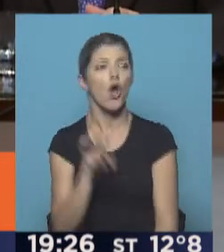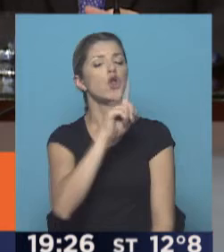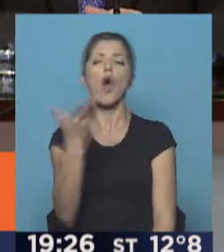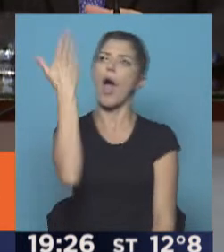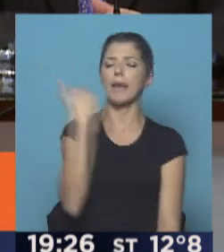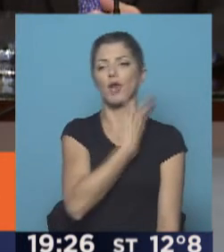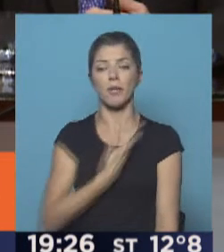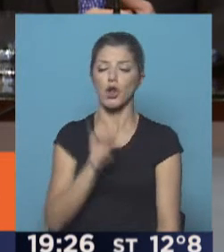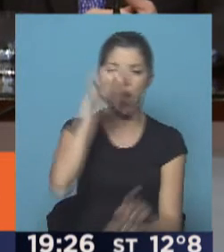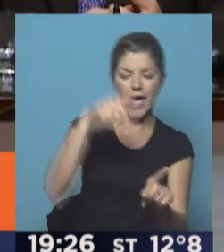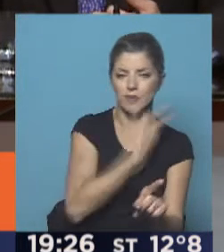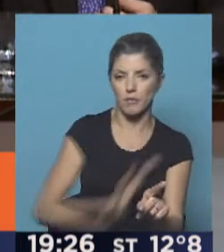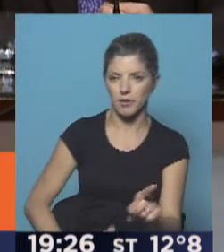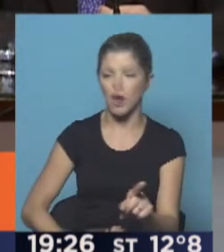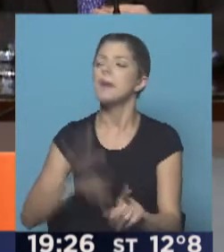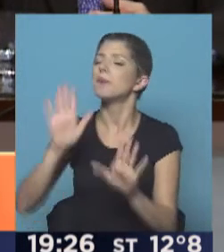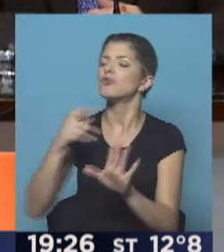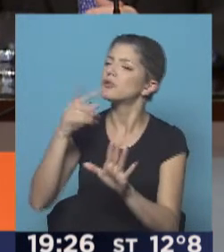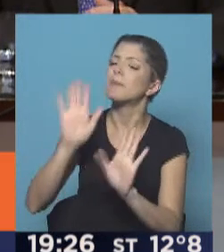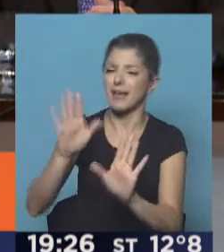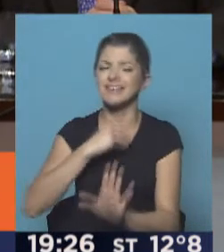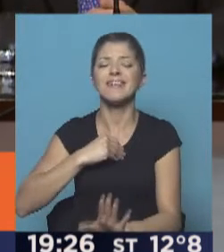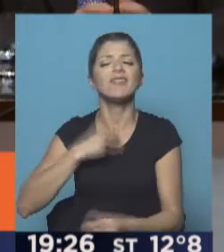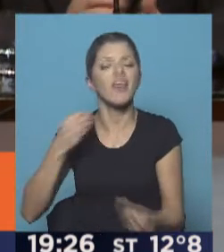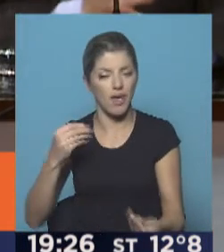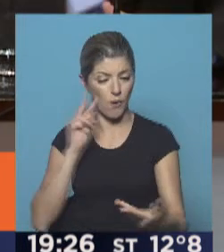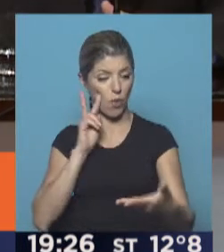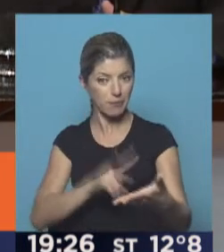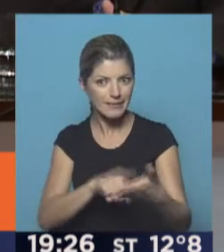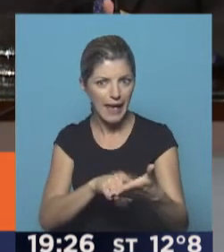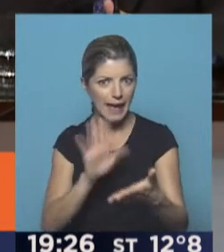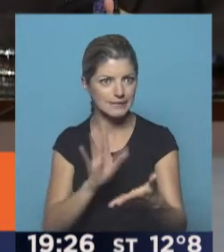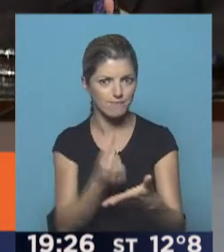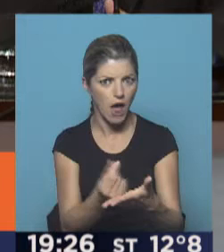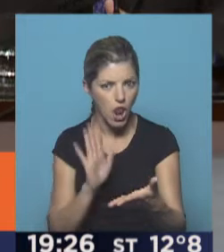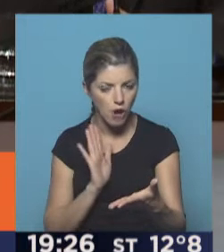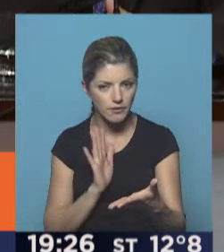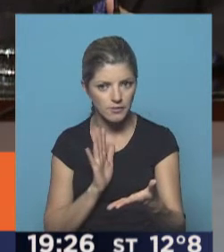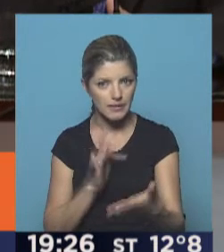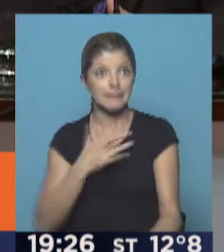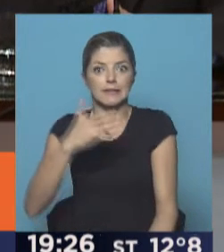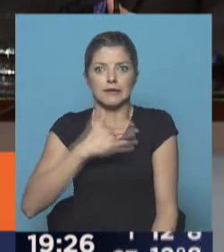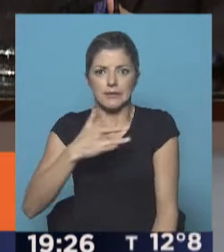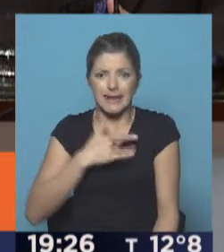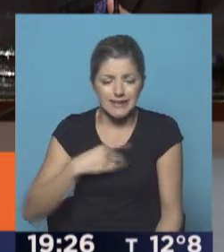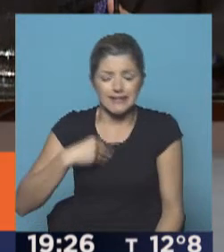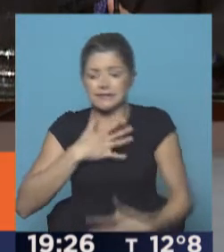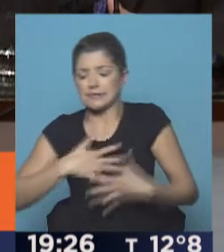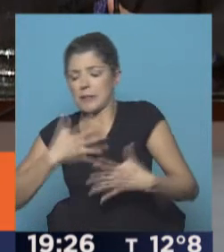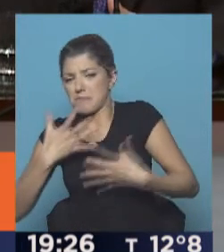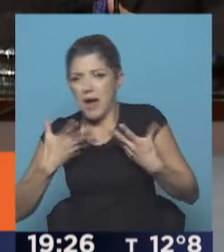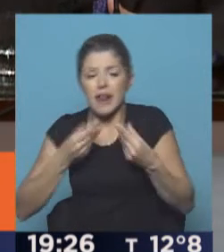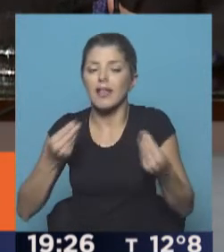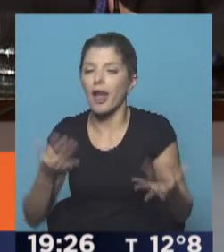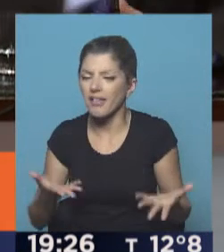porque este gobierno... Pero ¿qué es lo que sienten? ¿Qué sintió cuando recibió la factura? Taquicardia, descomposturas, un montón